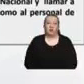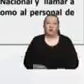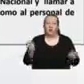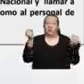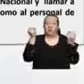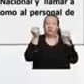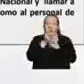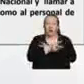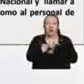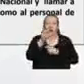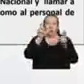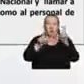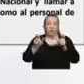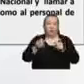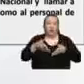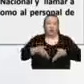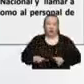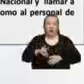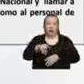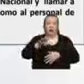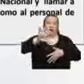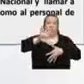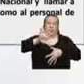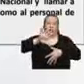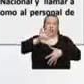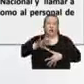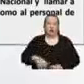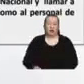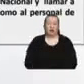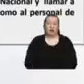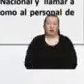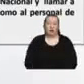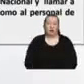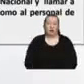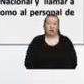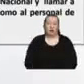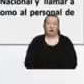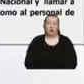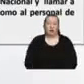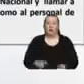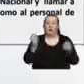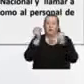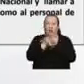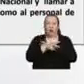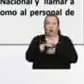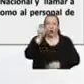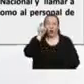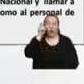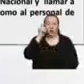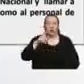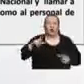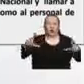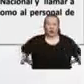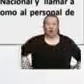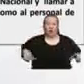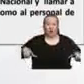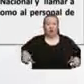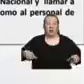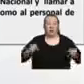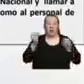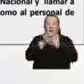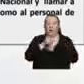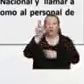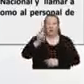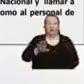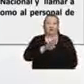personas que ha parido nuestra américa tiempo nefasto sociópata peor que las que las ponen un tipo perverso